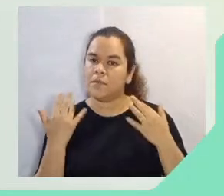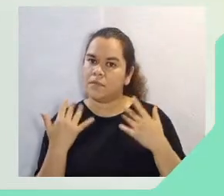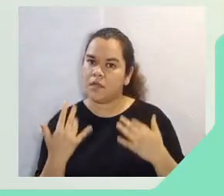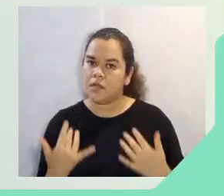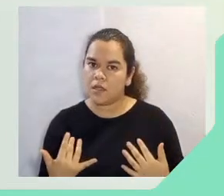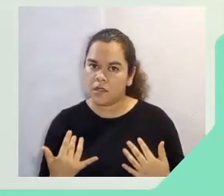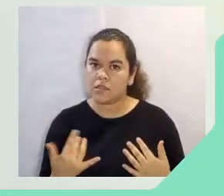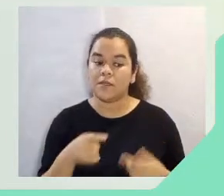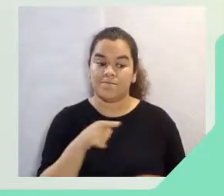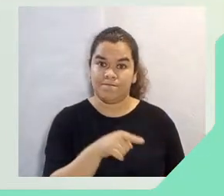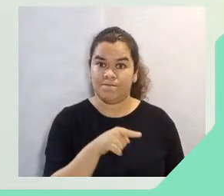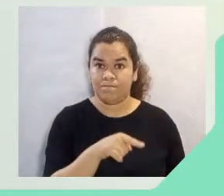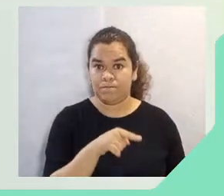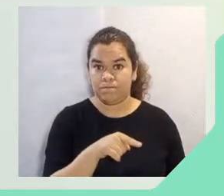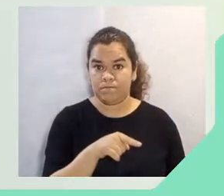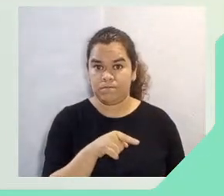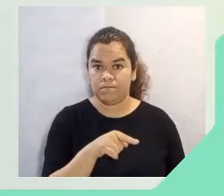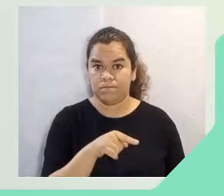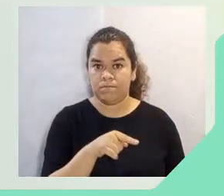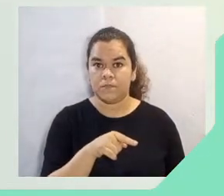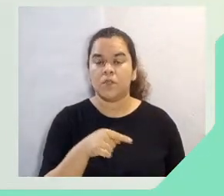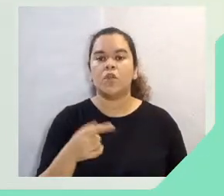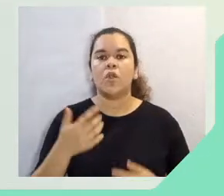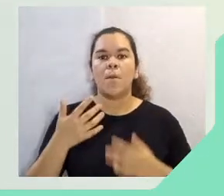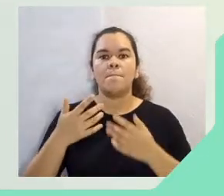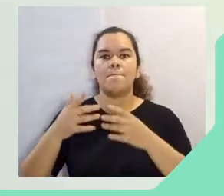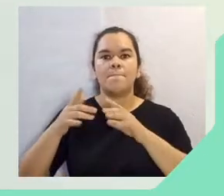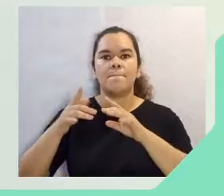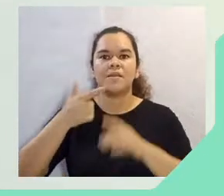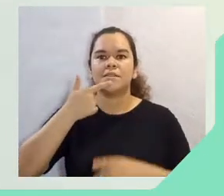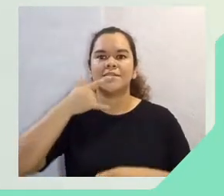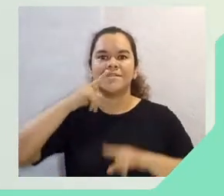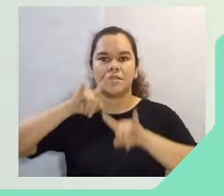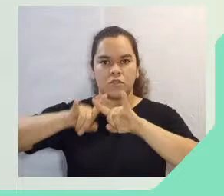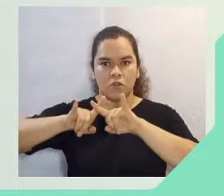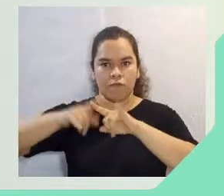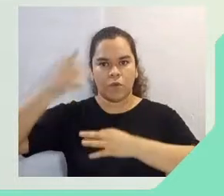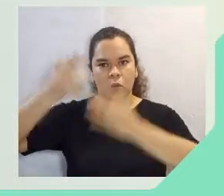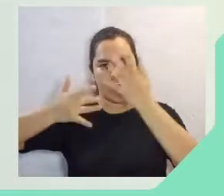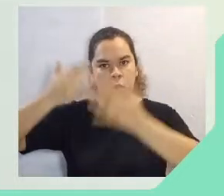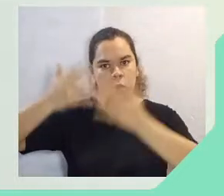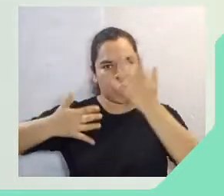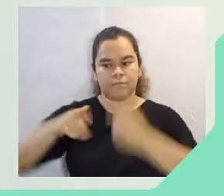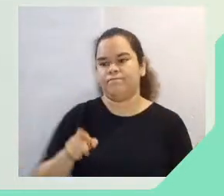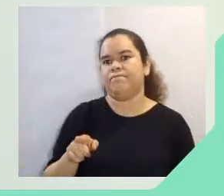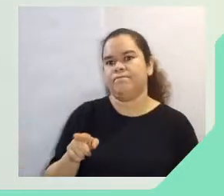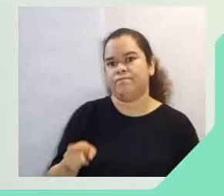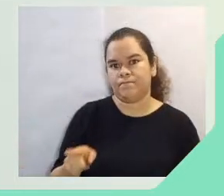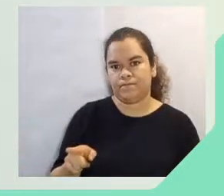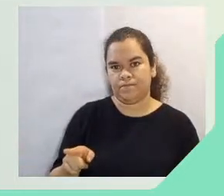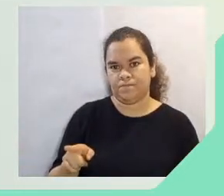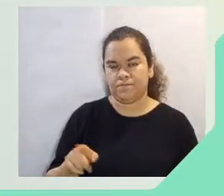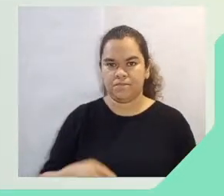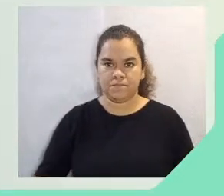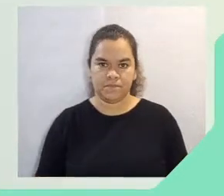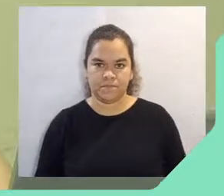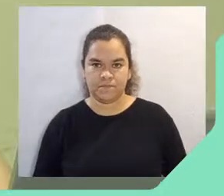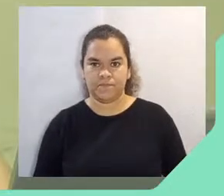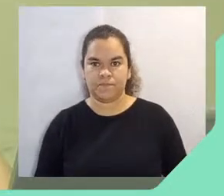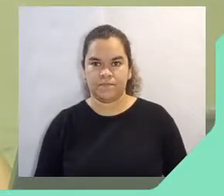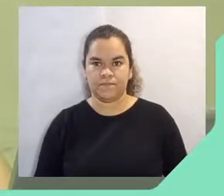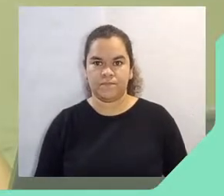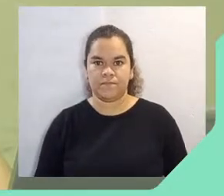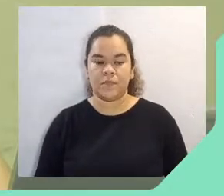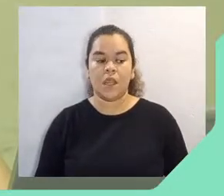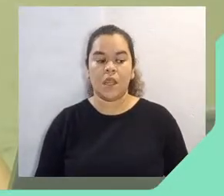en el campus, y lo de programación en la sede de 9 de julio. También nos